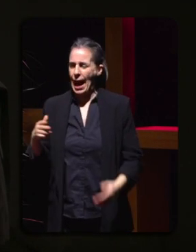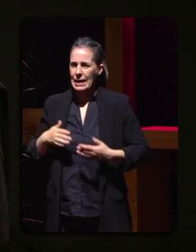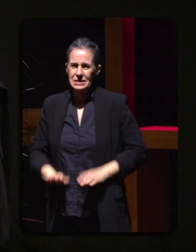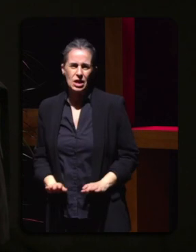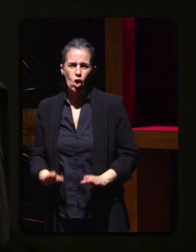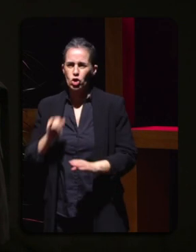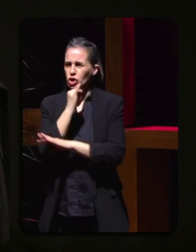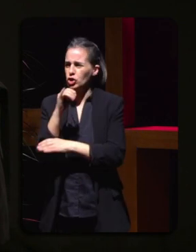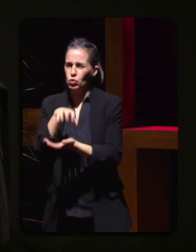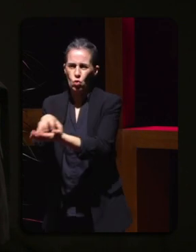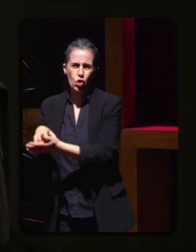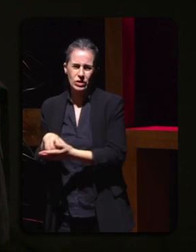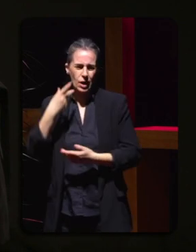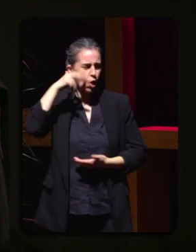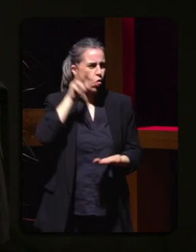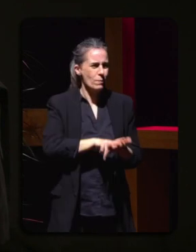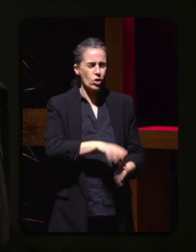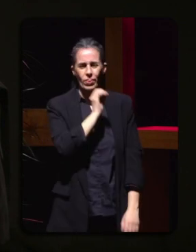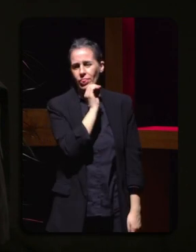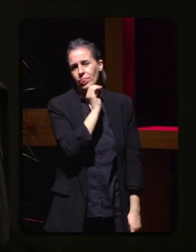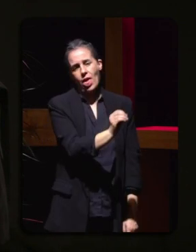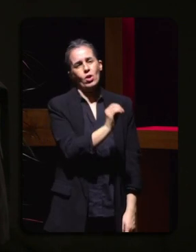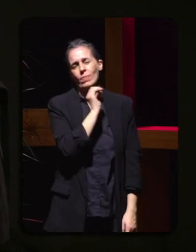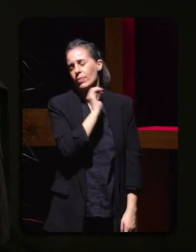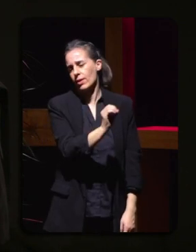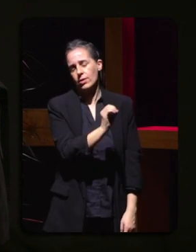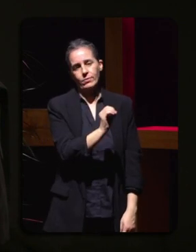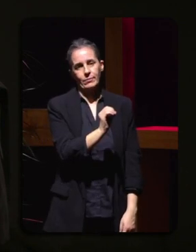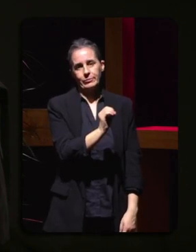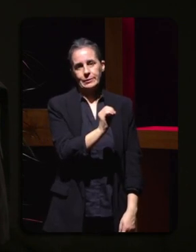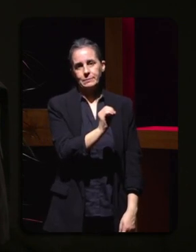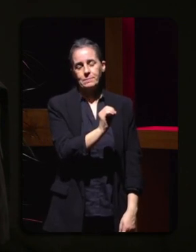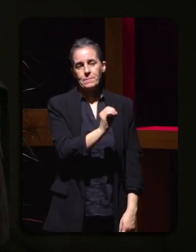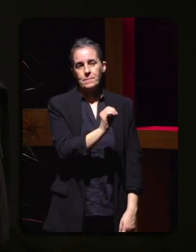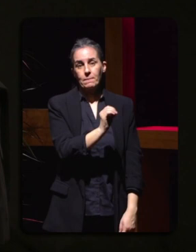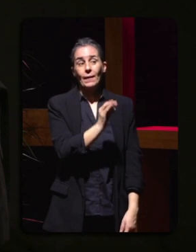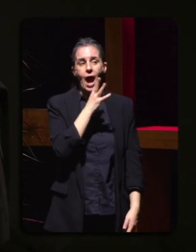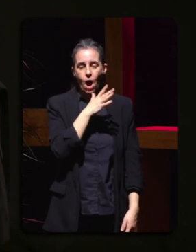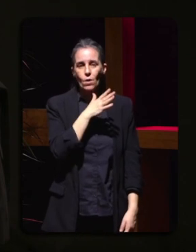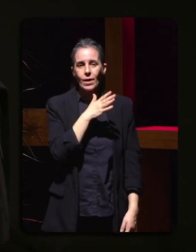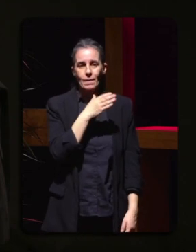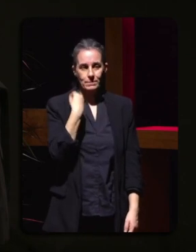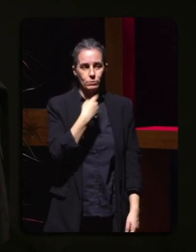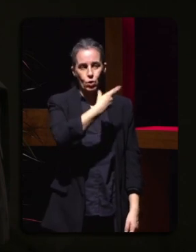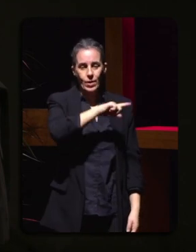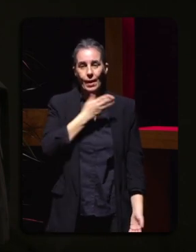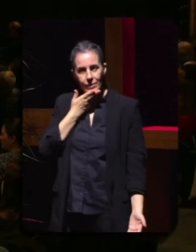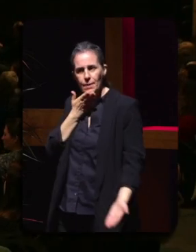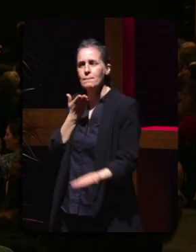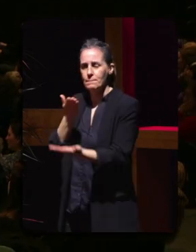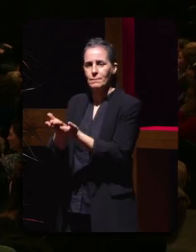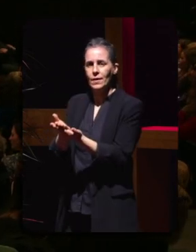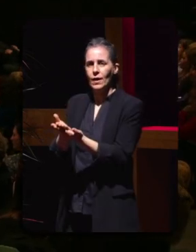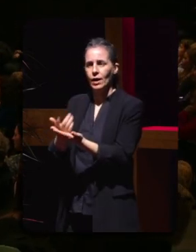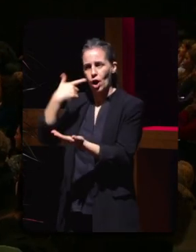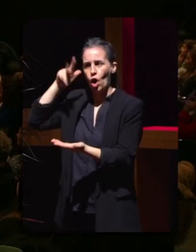de las instituciones no lo reconocimiento tan nulo tan nulo tan nulo que cuando ahora lo piden y se atreven a reclamar lo